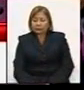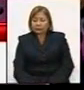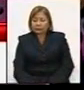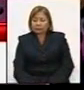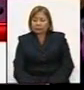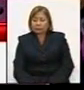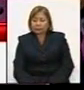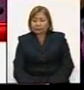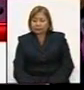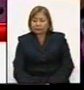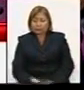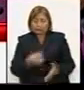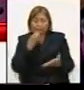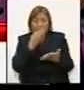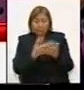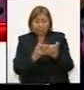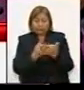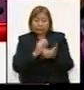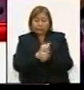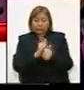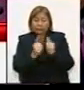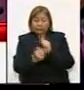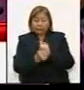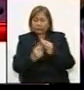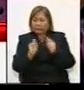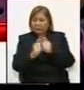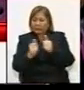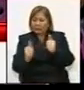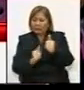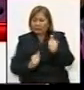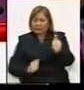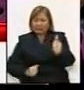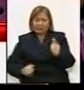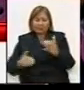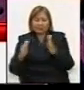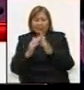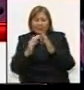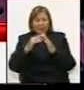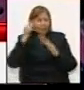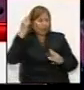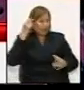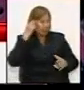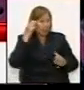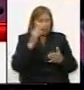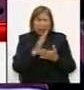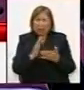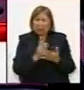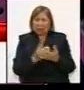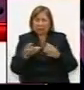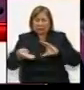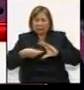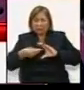bien, podemos cambiar algunas cosas porque hay un alejamiento entre la clase política,